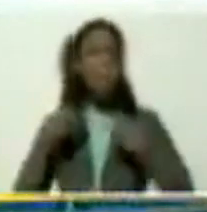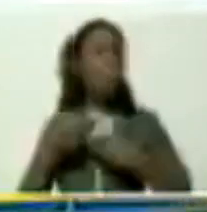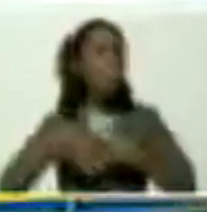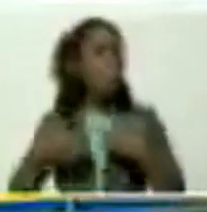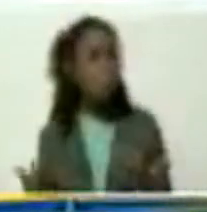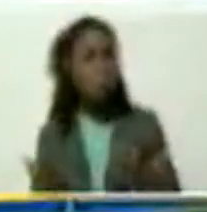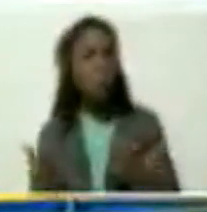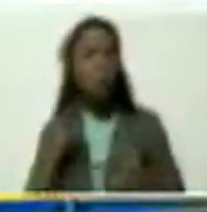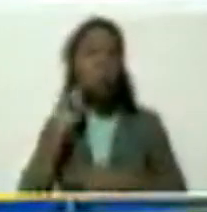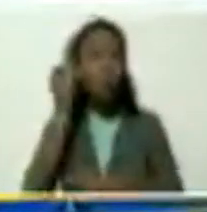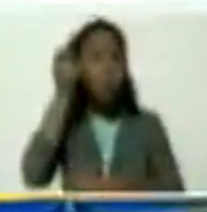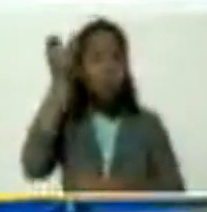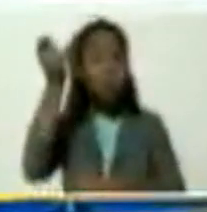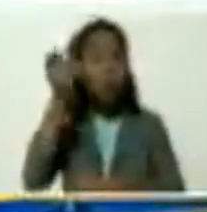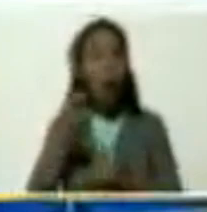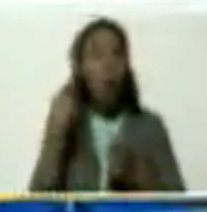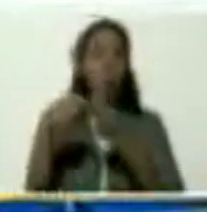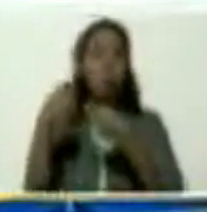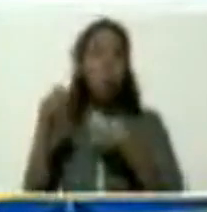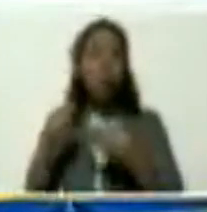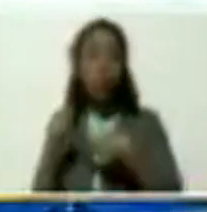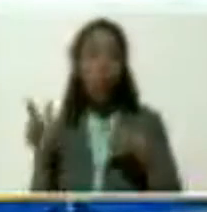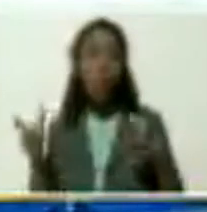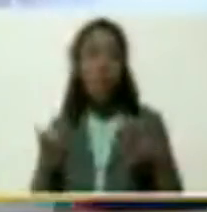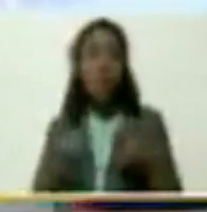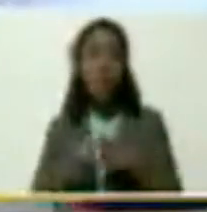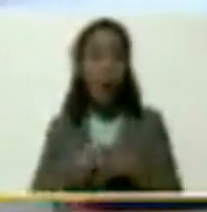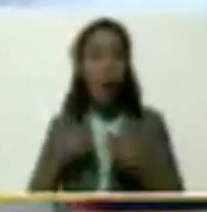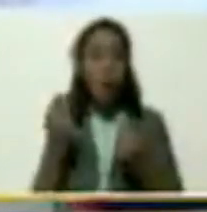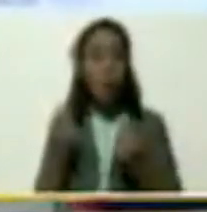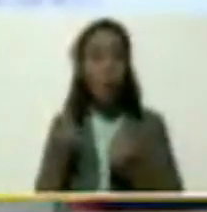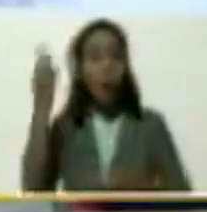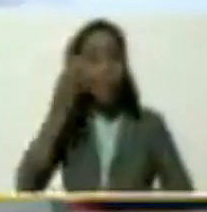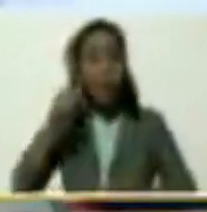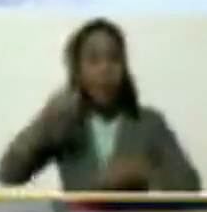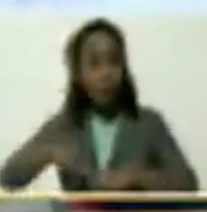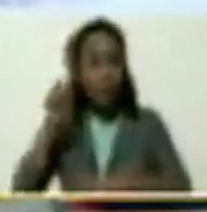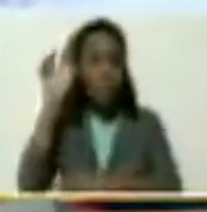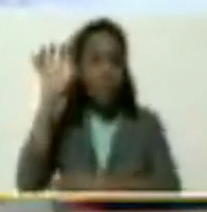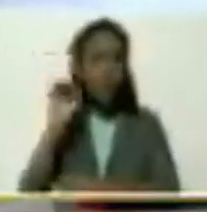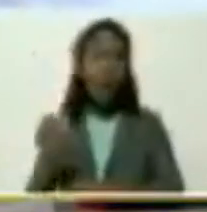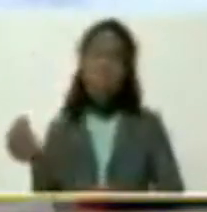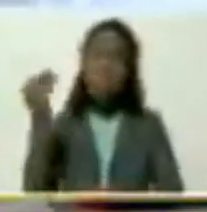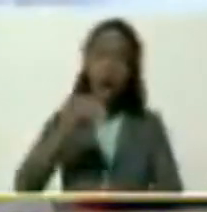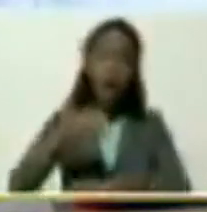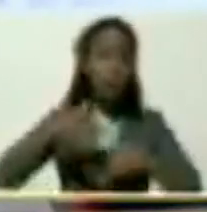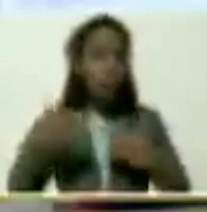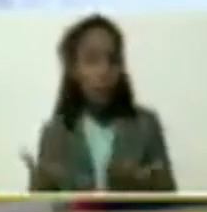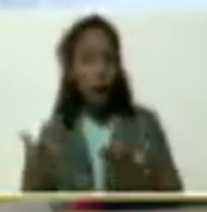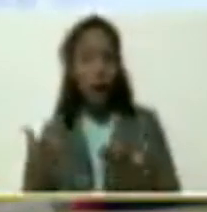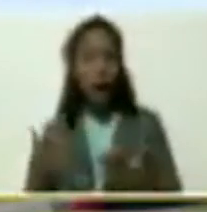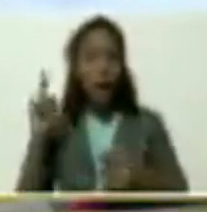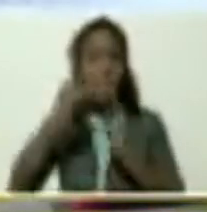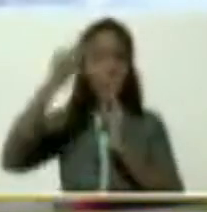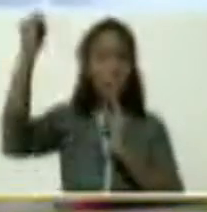través de sus ideas de negocios dinamizar la economía real del país. Además, esta